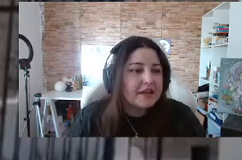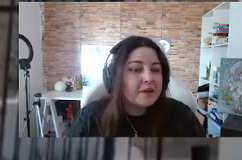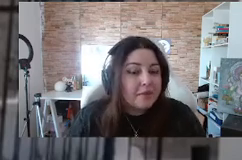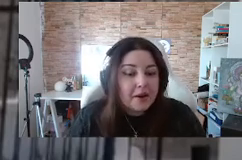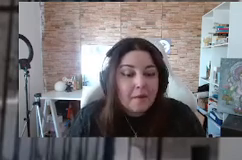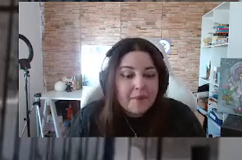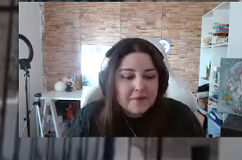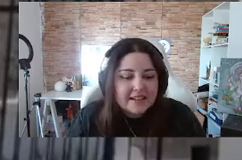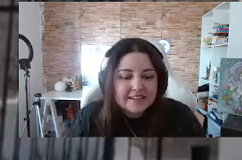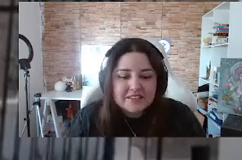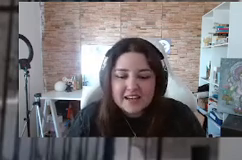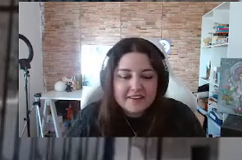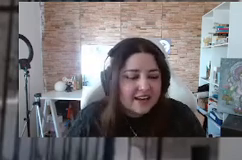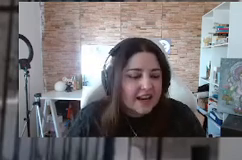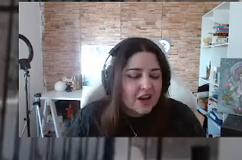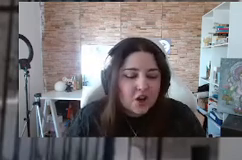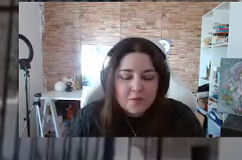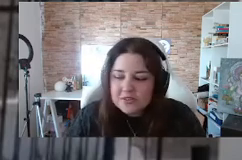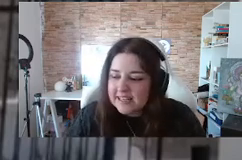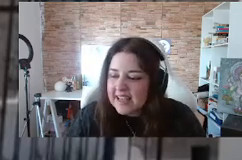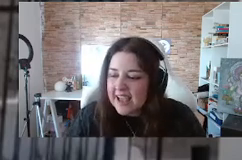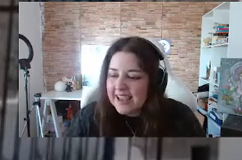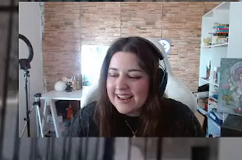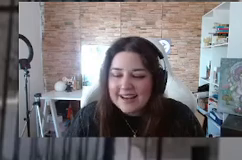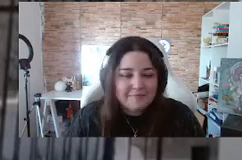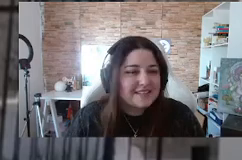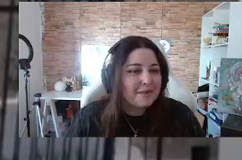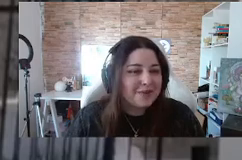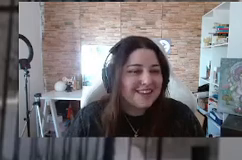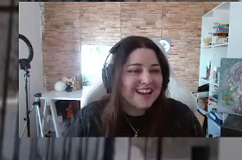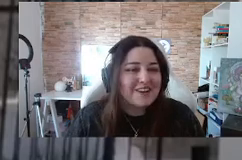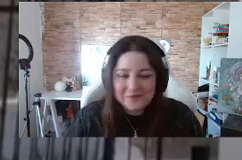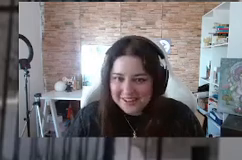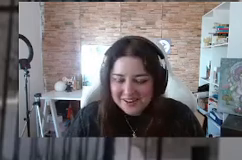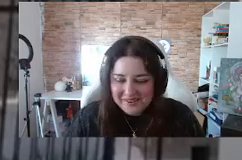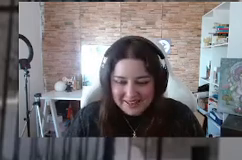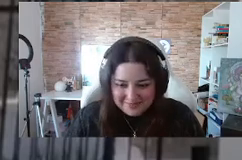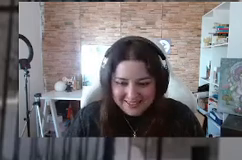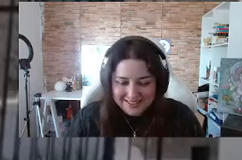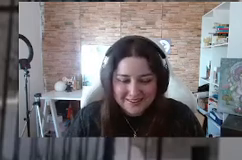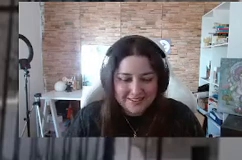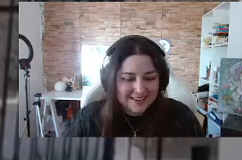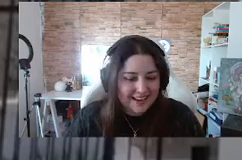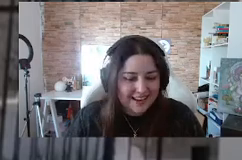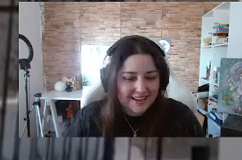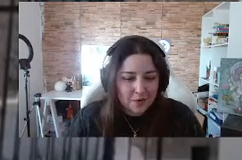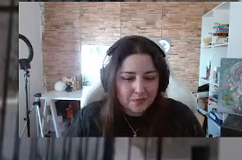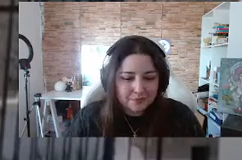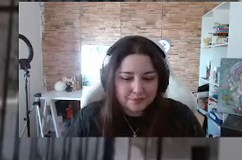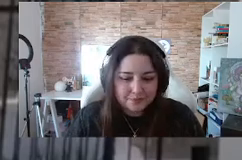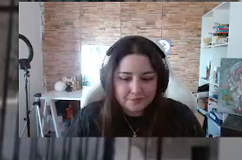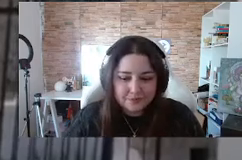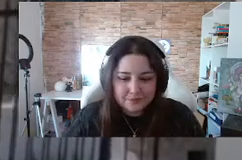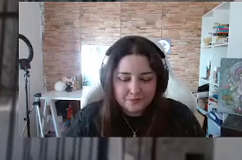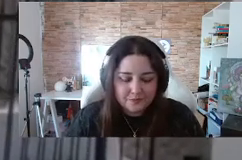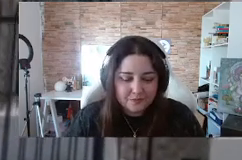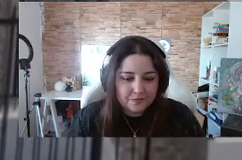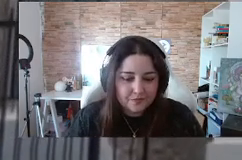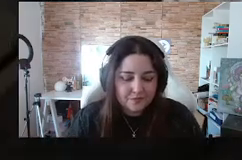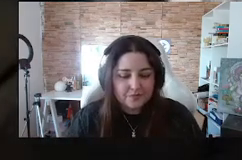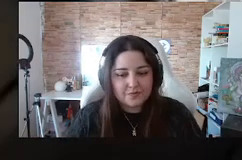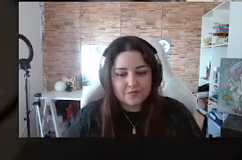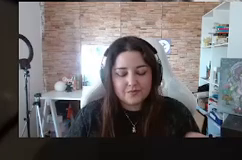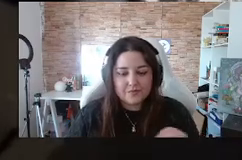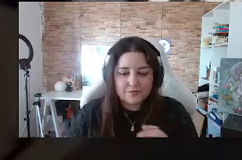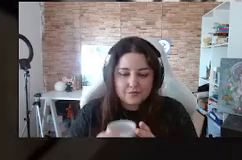restricción. Bueno, vamos a reaccionar a ver ¿cómo sería el pasaporte no binario en México? Right now. México